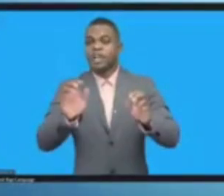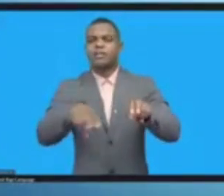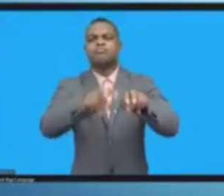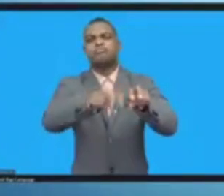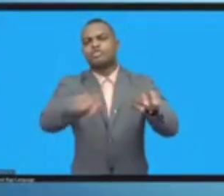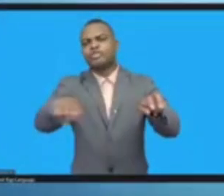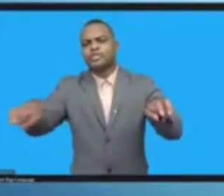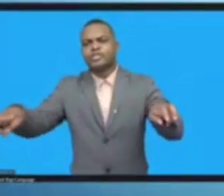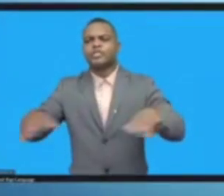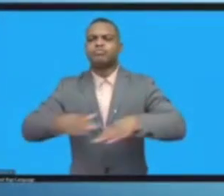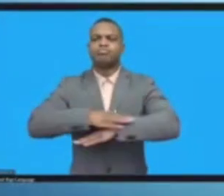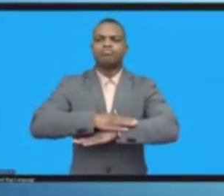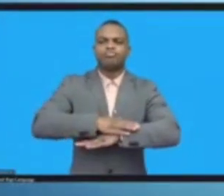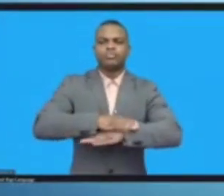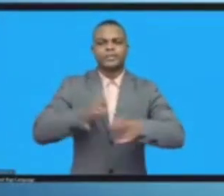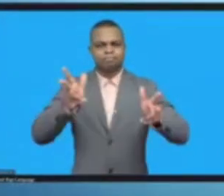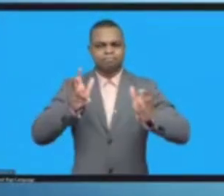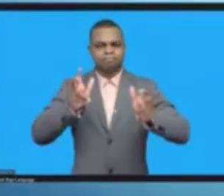muy bien